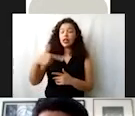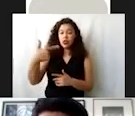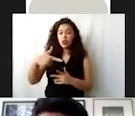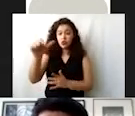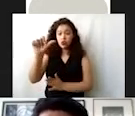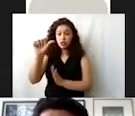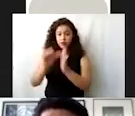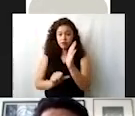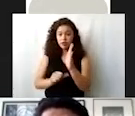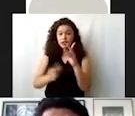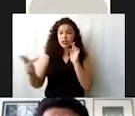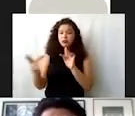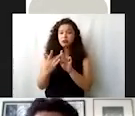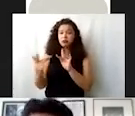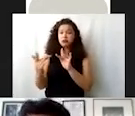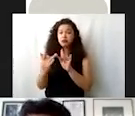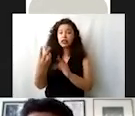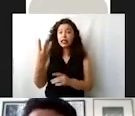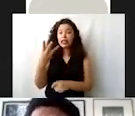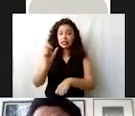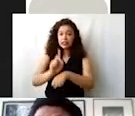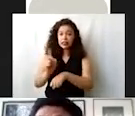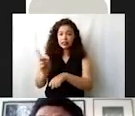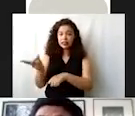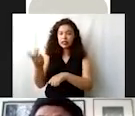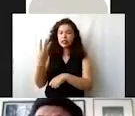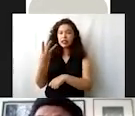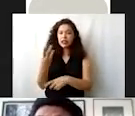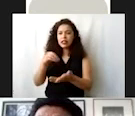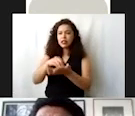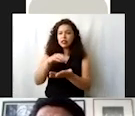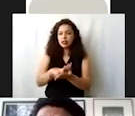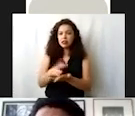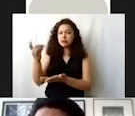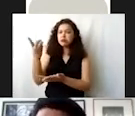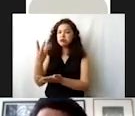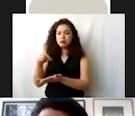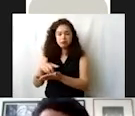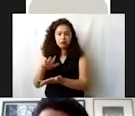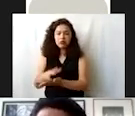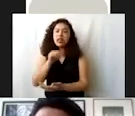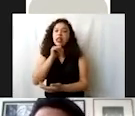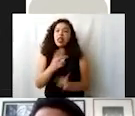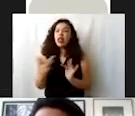no puede llevar a cabo o practicar la diligencia. Es